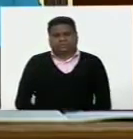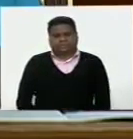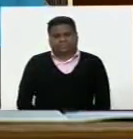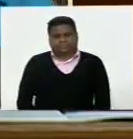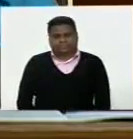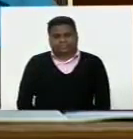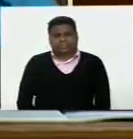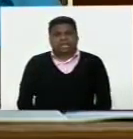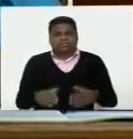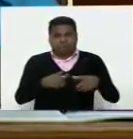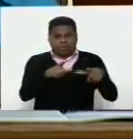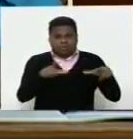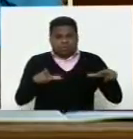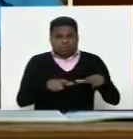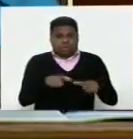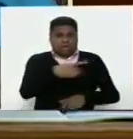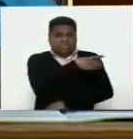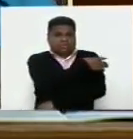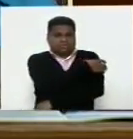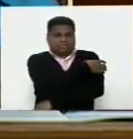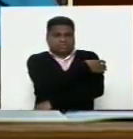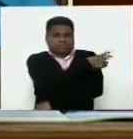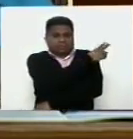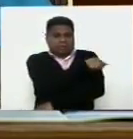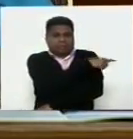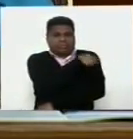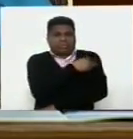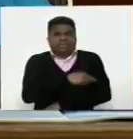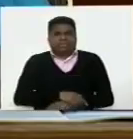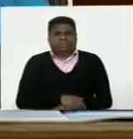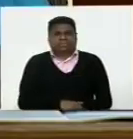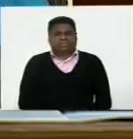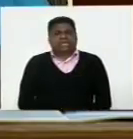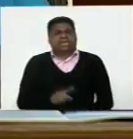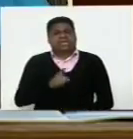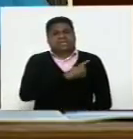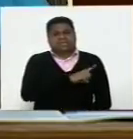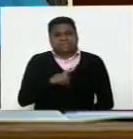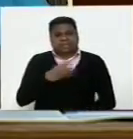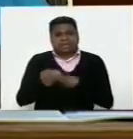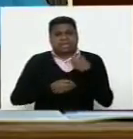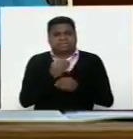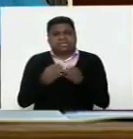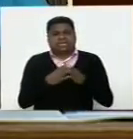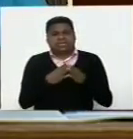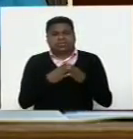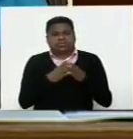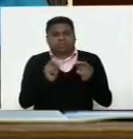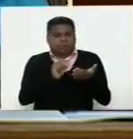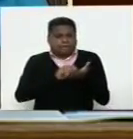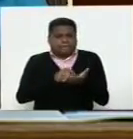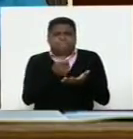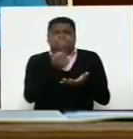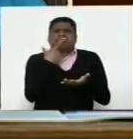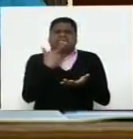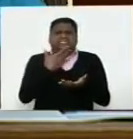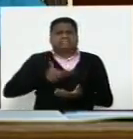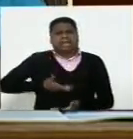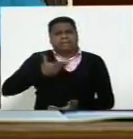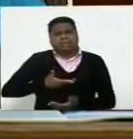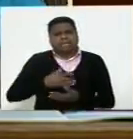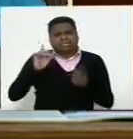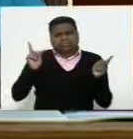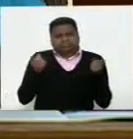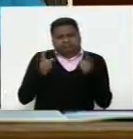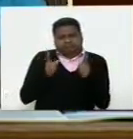centros de salud que controlen a las gestantes con VIH deben garantizar la terapia antirretroviral que debe emplearse para disminuir